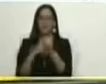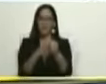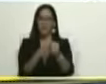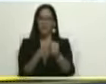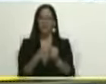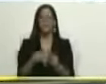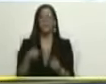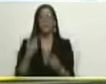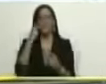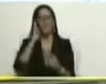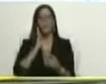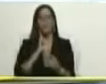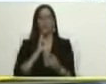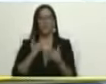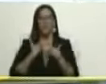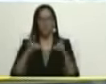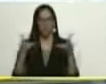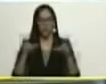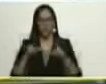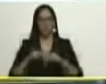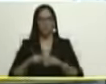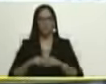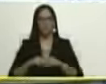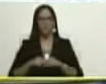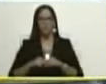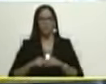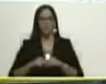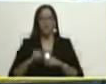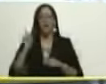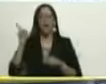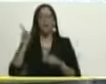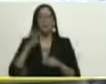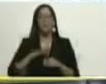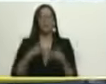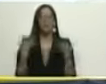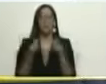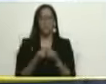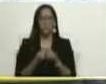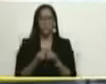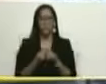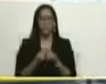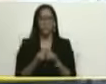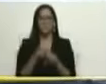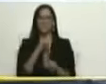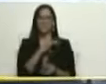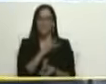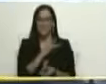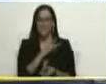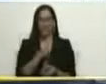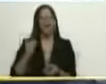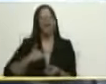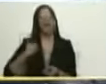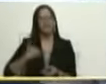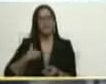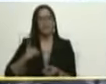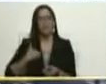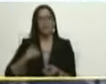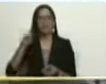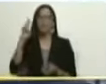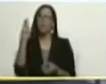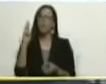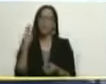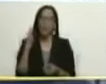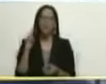el libertador Simón Bolívar. Allá fuimos juntos, chilenos, argentinos,